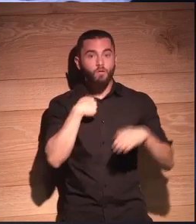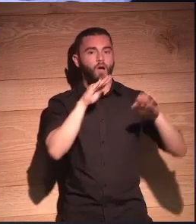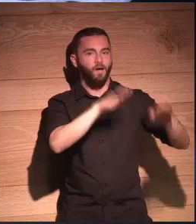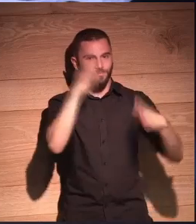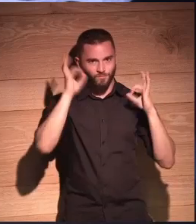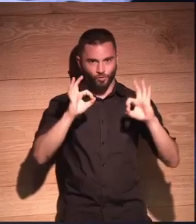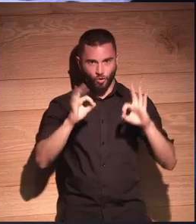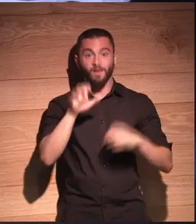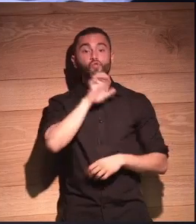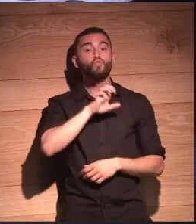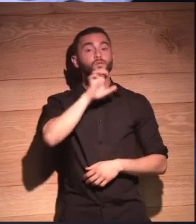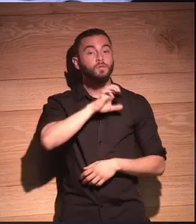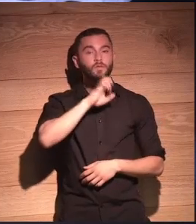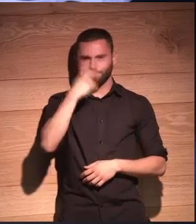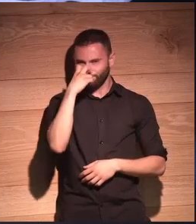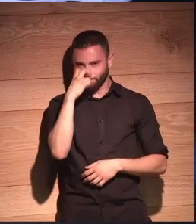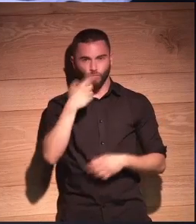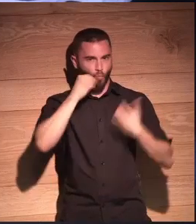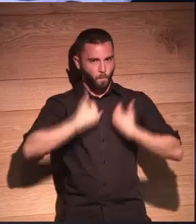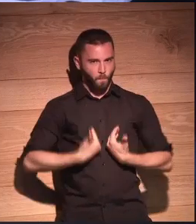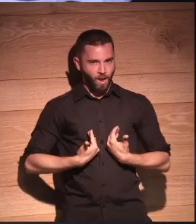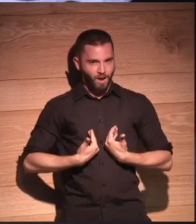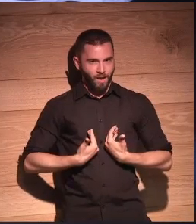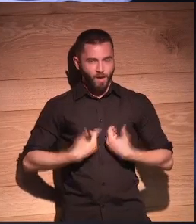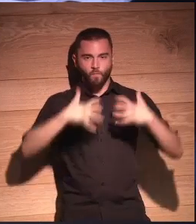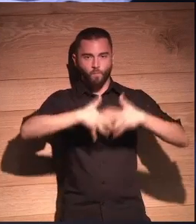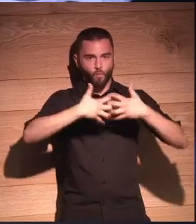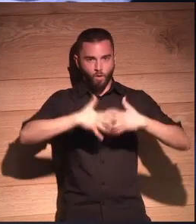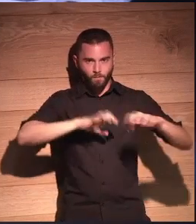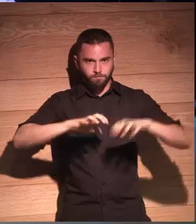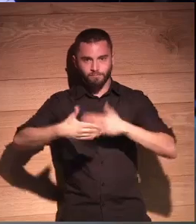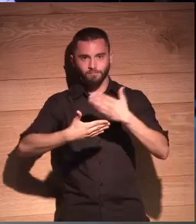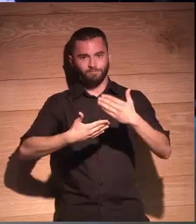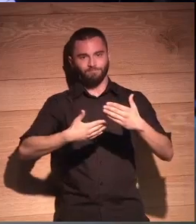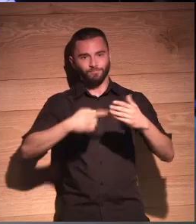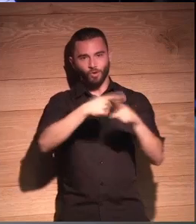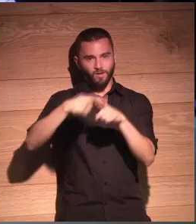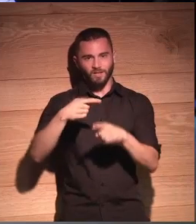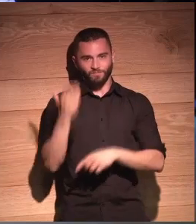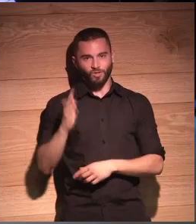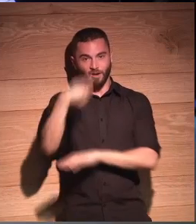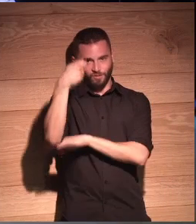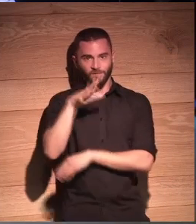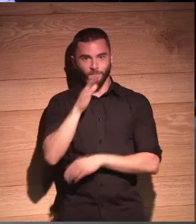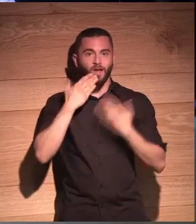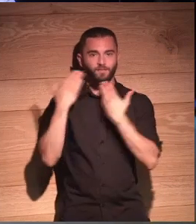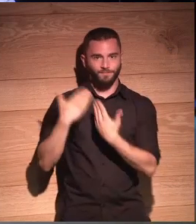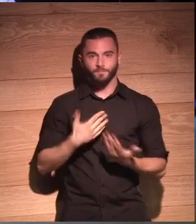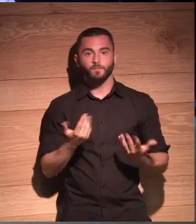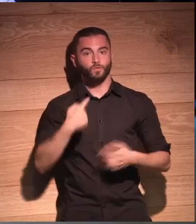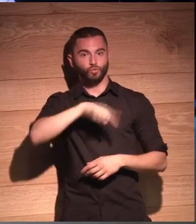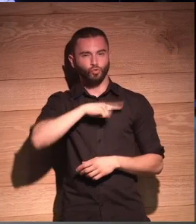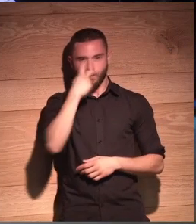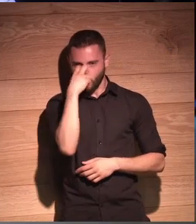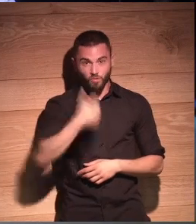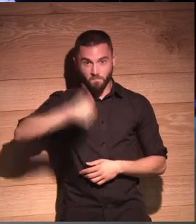y creo que la curiosidad humana es el motor que nos ha llevado a hacer grandes cosas. O sea, por favor, que seamos todos mucho más